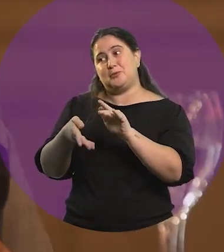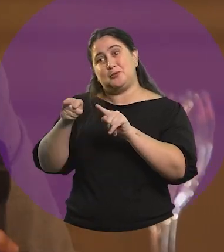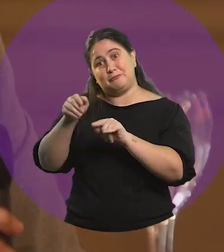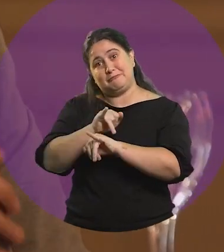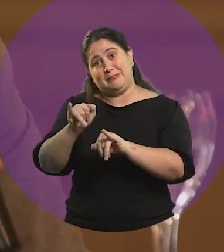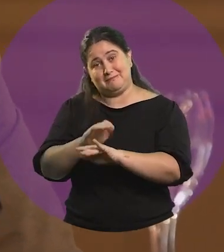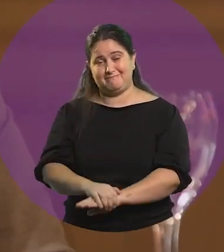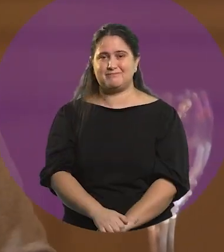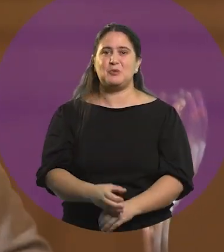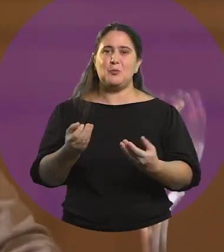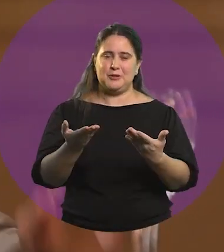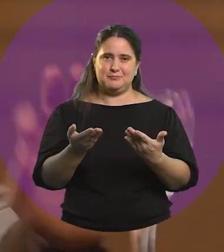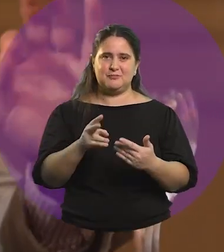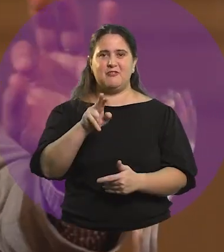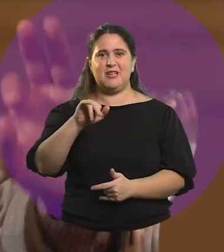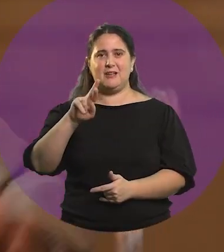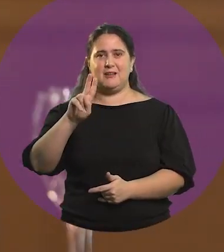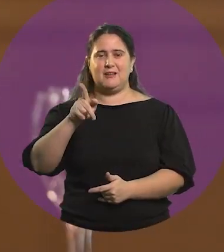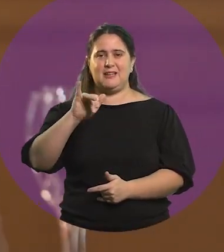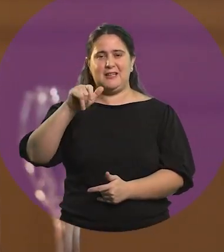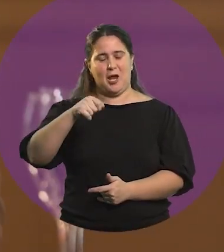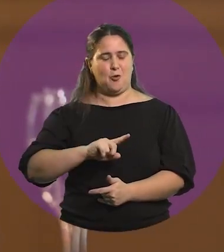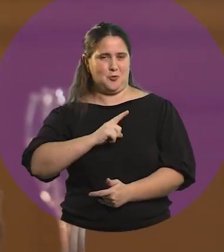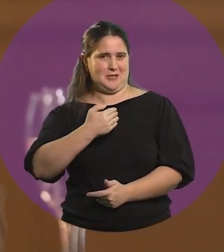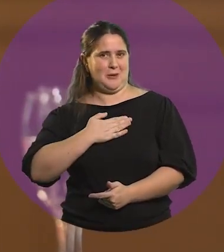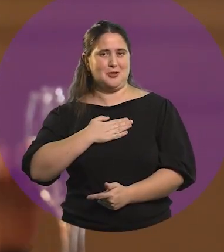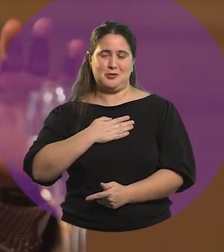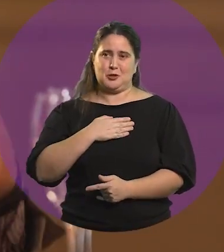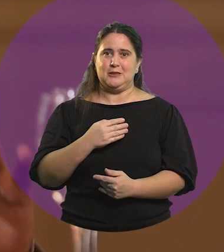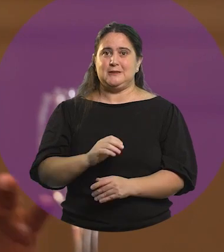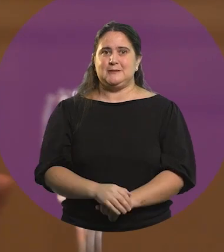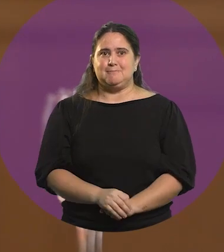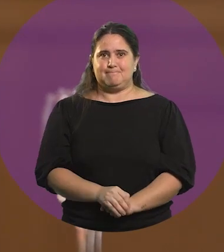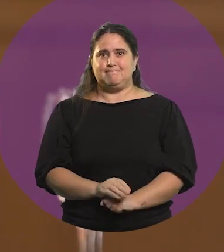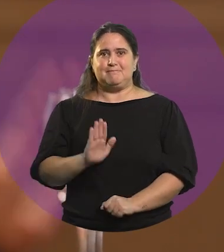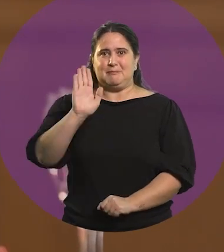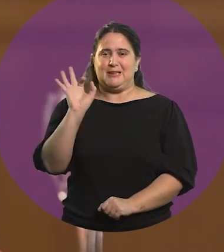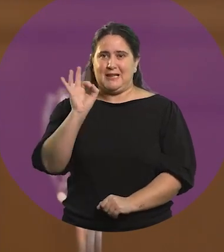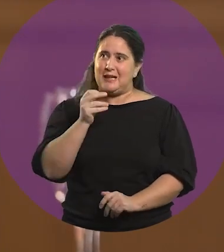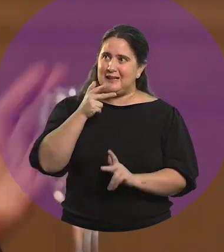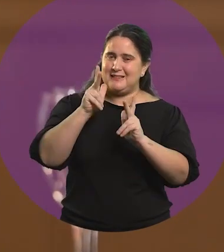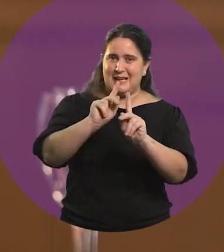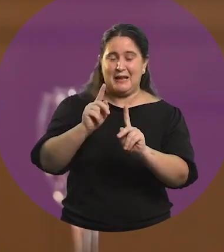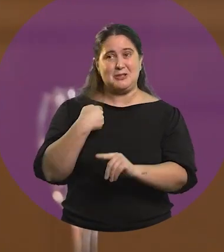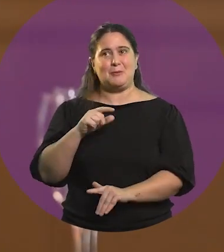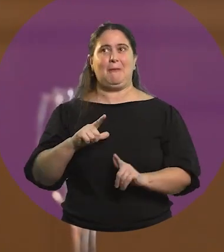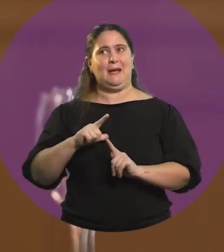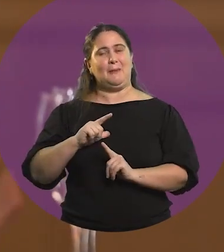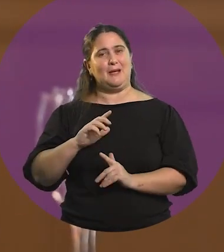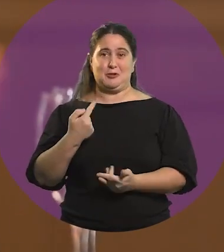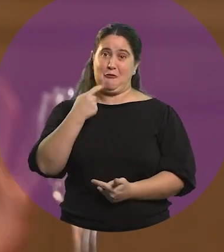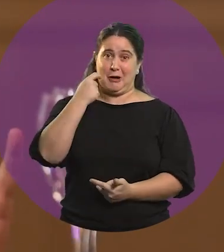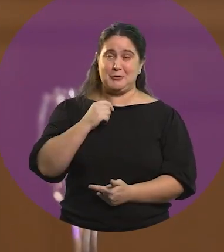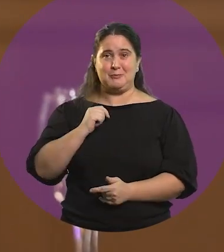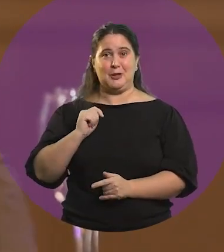cerrar. Bueno, Virginia, creo que estés muy orgullosa. Hizo mucho esfuerzo para no hablar sin levantar la mano, sin esperar que me dieran la palabra,